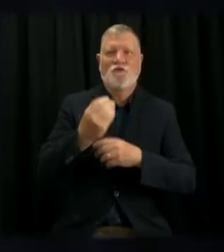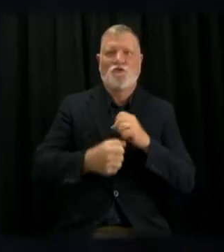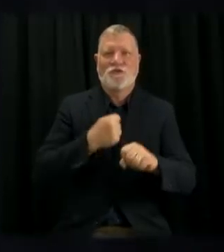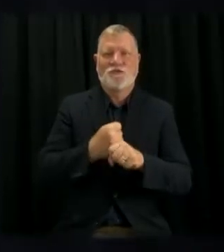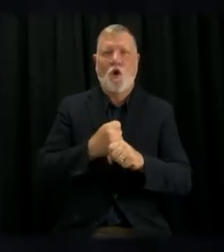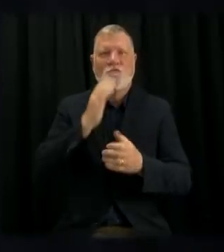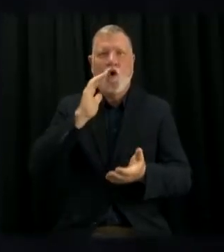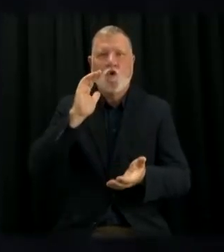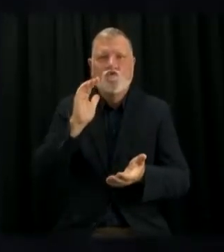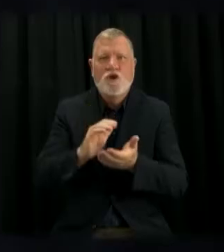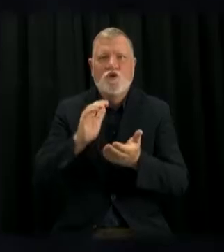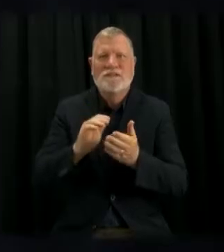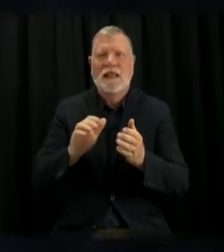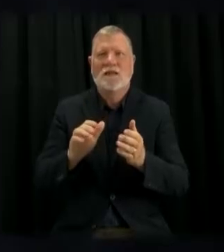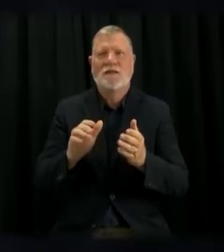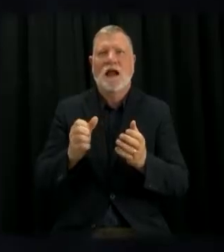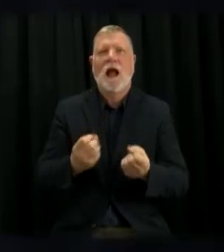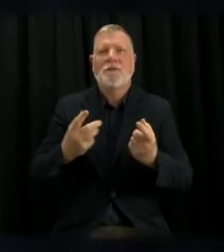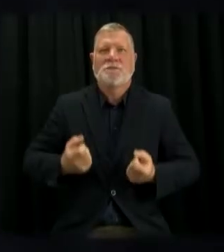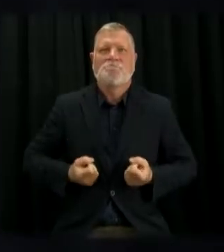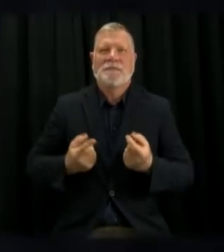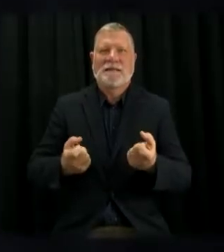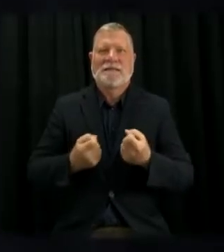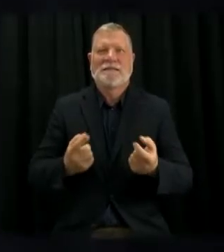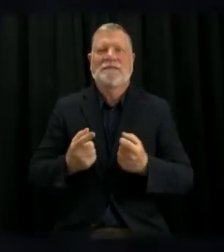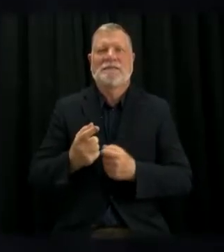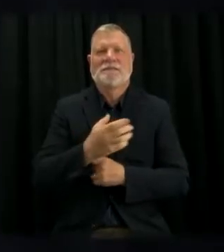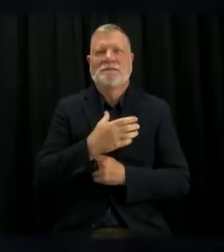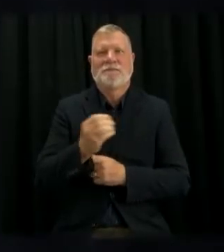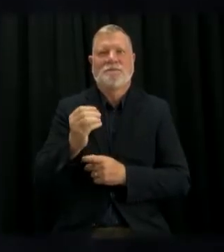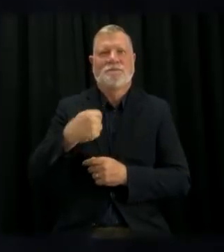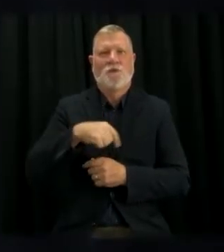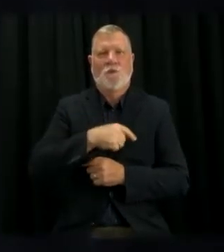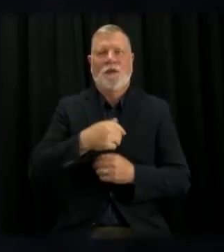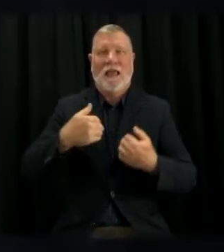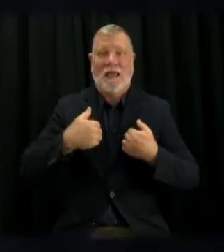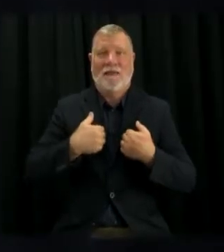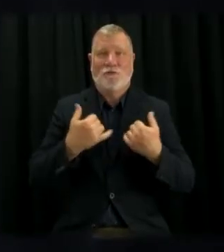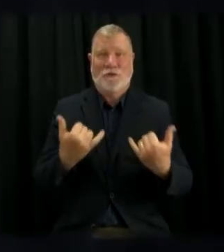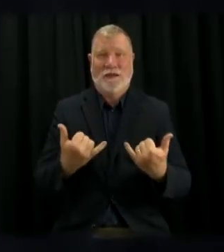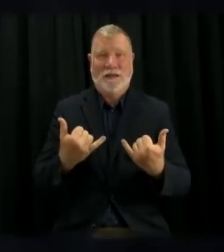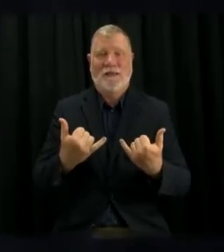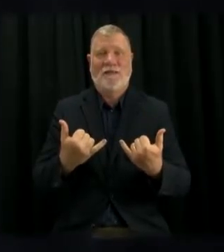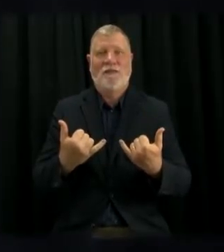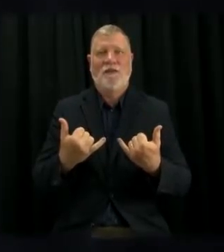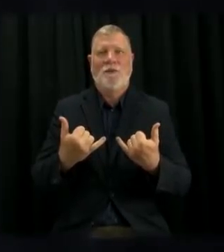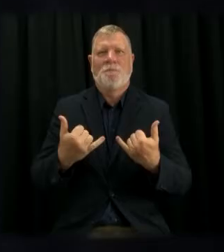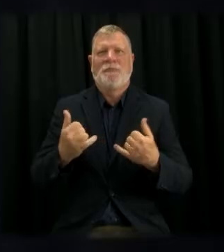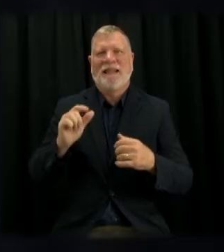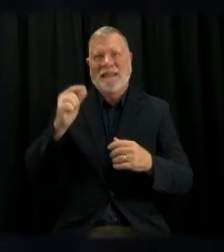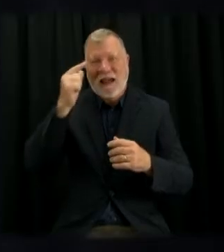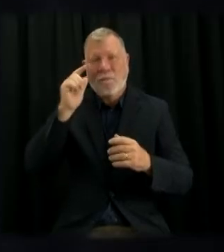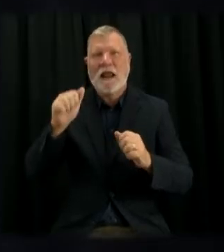últimos años para reducir el tamaño de los gastos que hemos heredado al día de hoy.